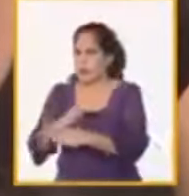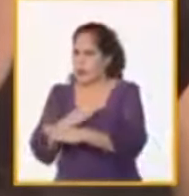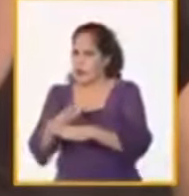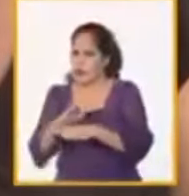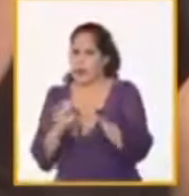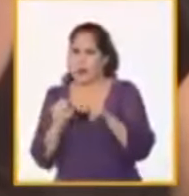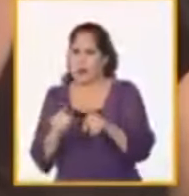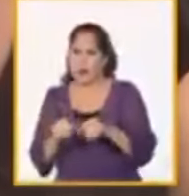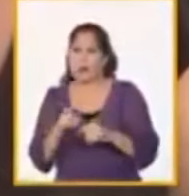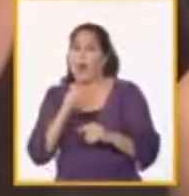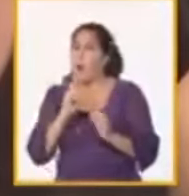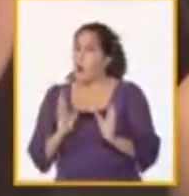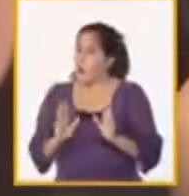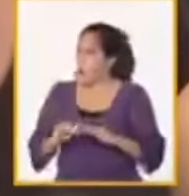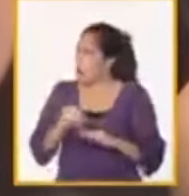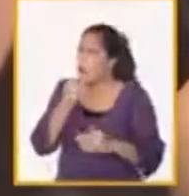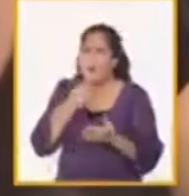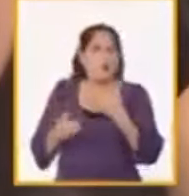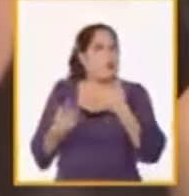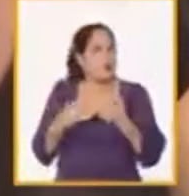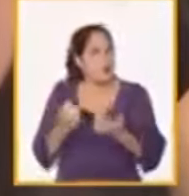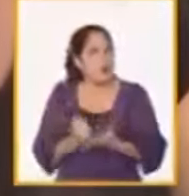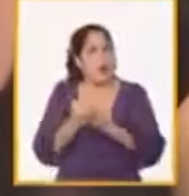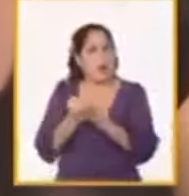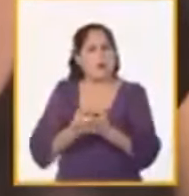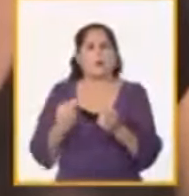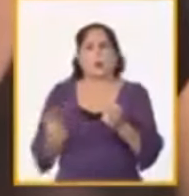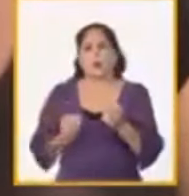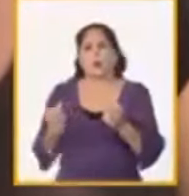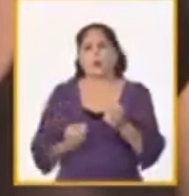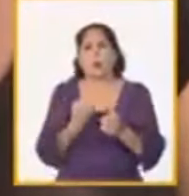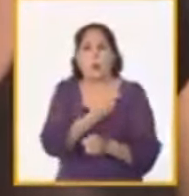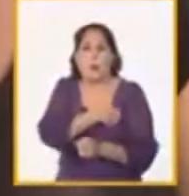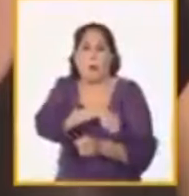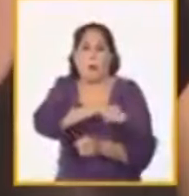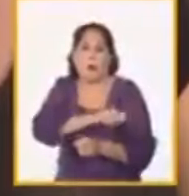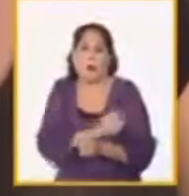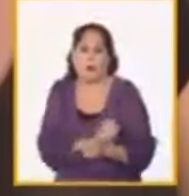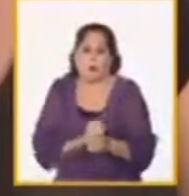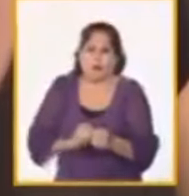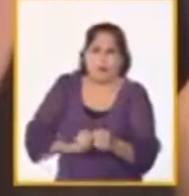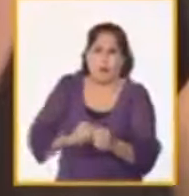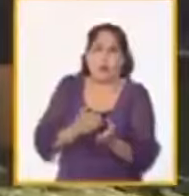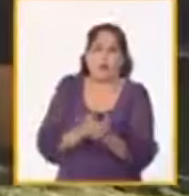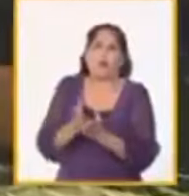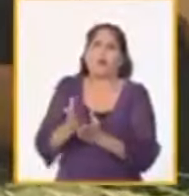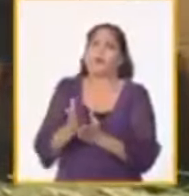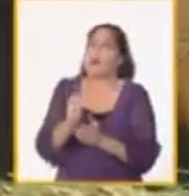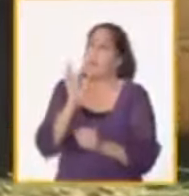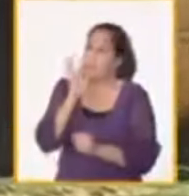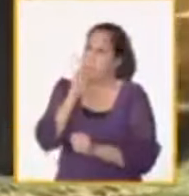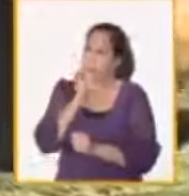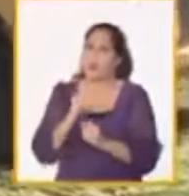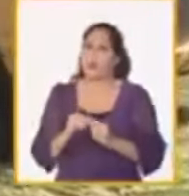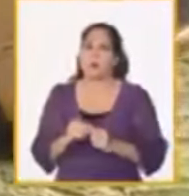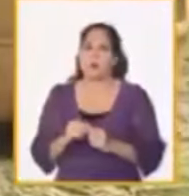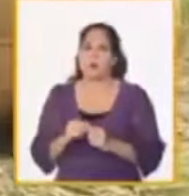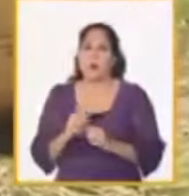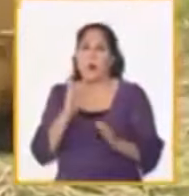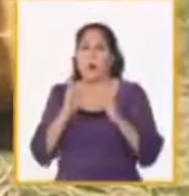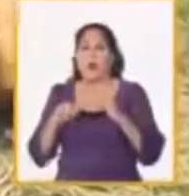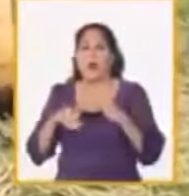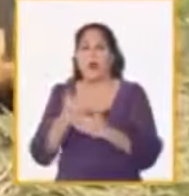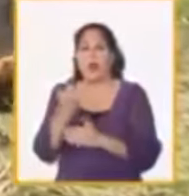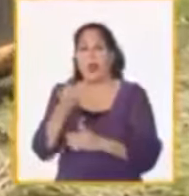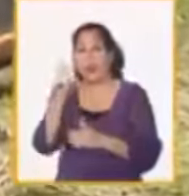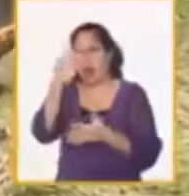también sin agua, pero todos apoyando y luchando porque las cosas salgan. Es un pueblo que trata de mantener su imagen. Jornada por el 10 de